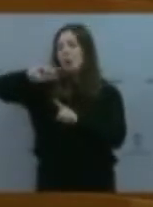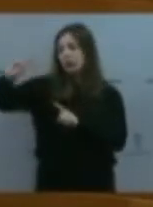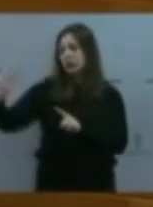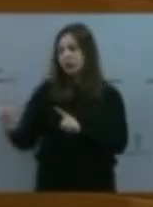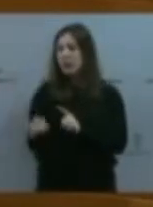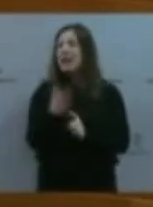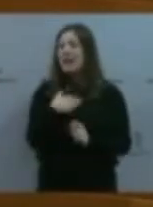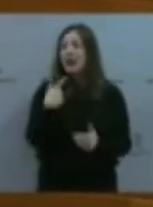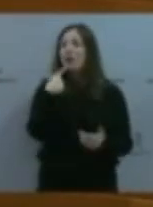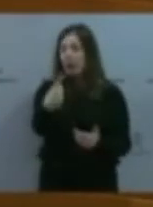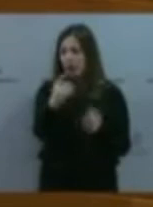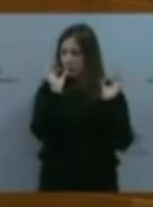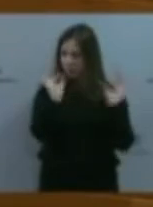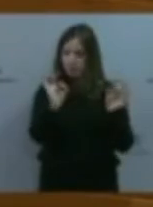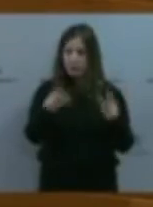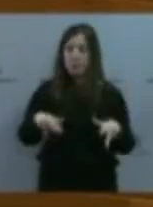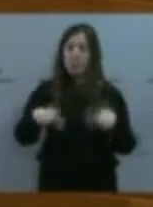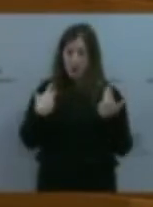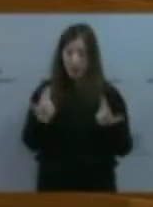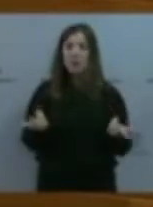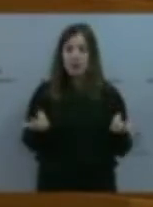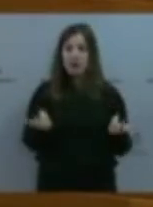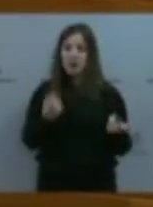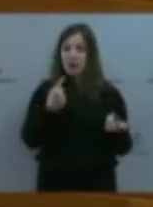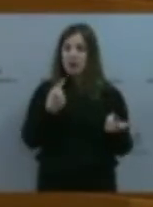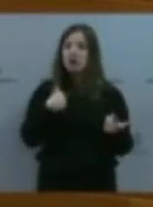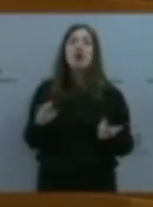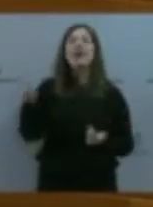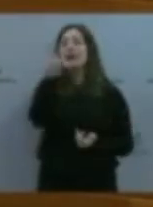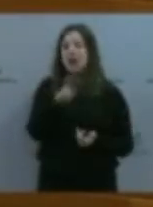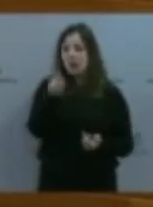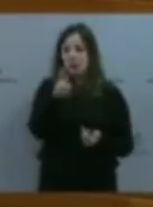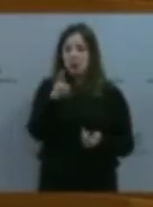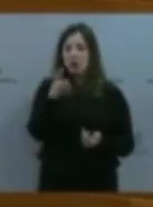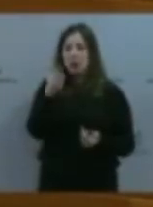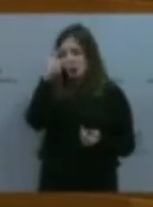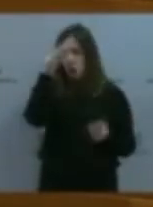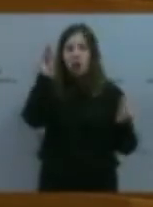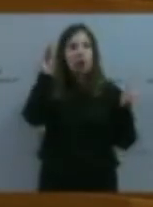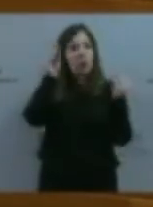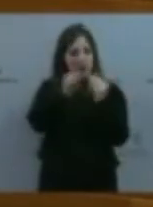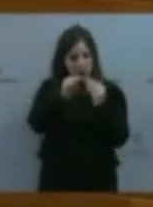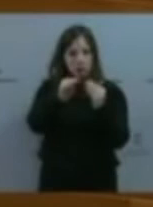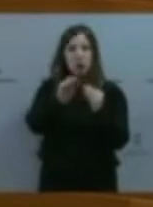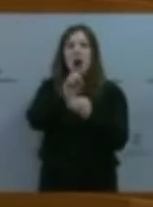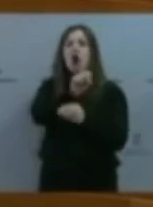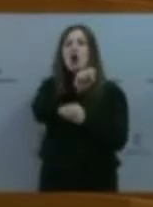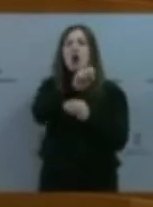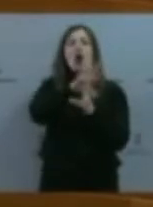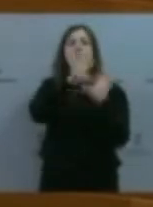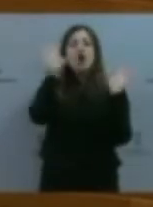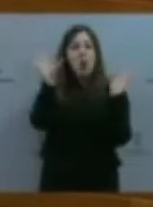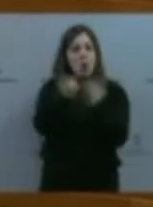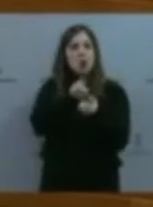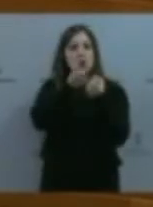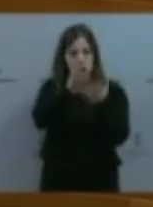que, en este sentido, le reitere. Compartimos sacar conclusiones del informe del Tribunal de Cuentas. La parte que nos corresponde la vamos a